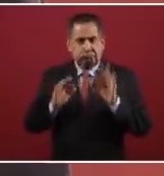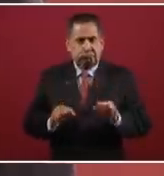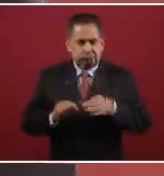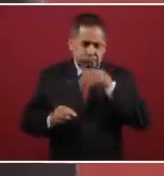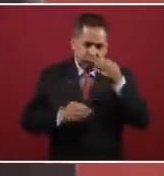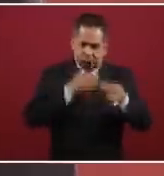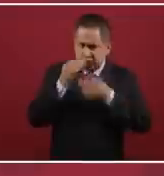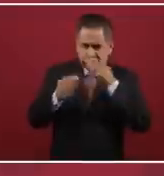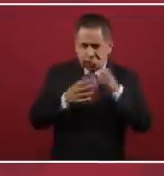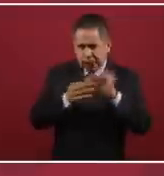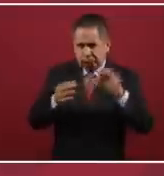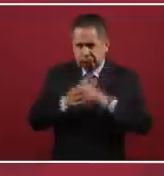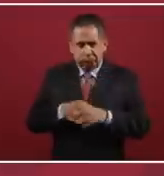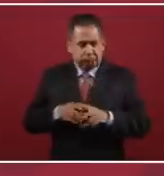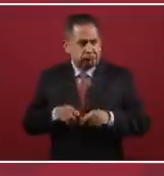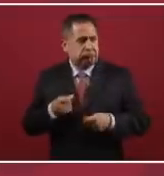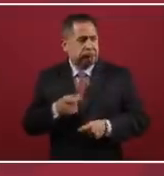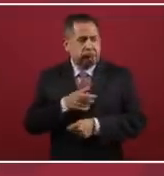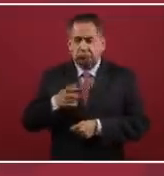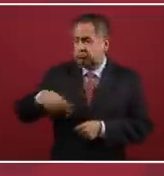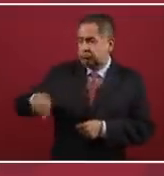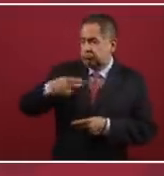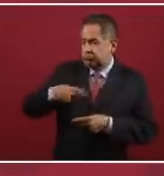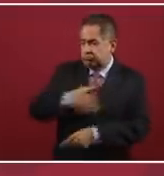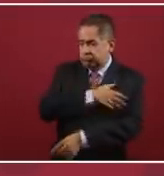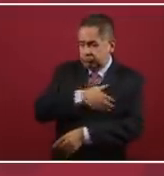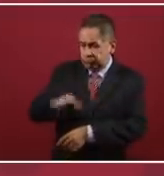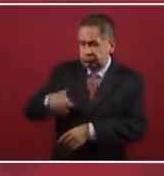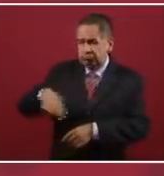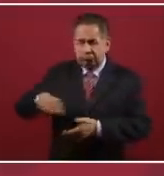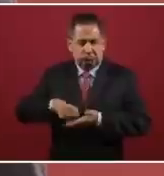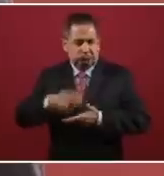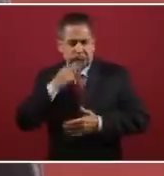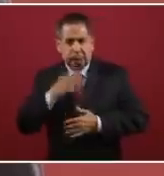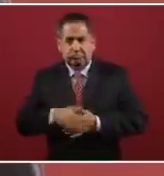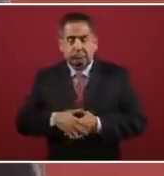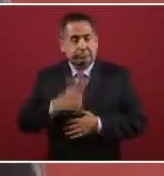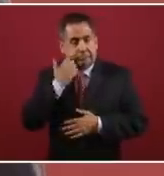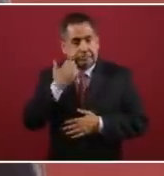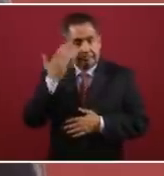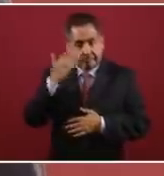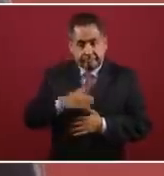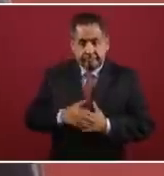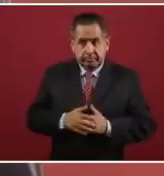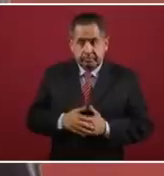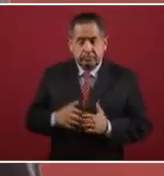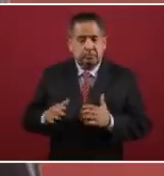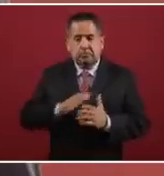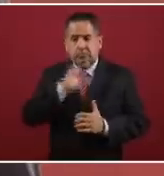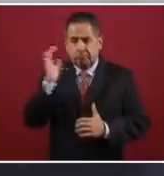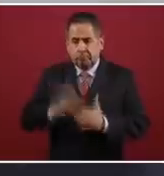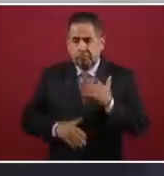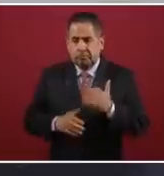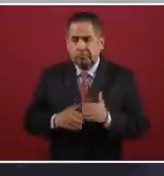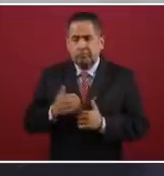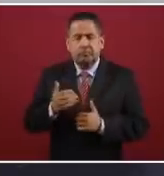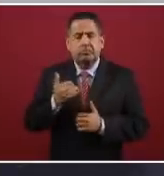dándole el poder a los consumidores. Si les parece, terminamos